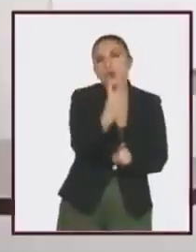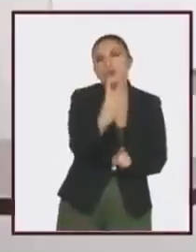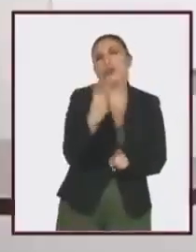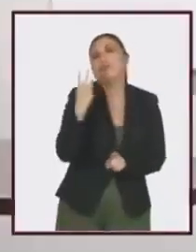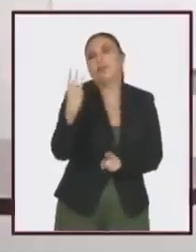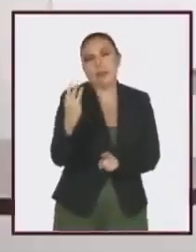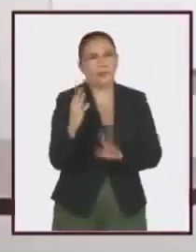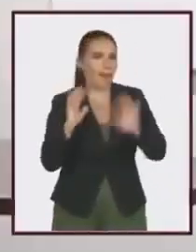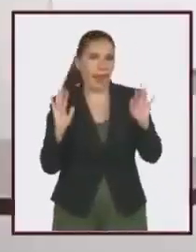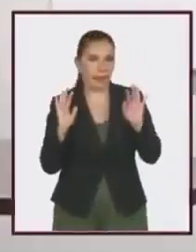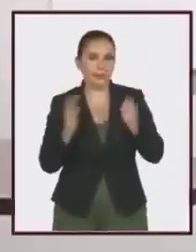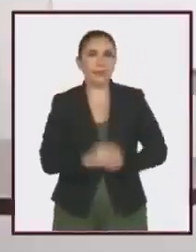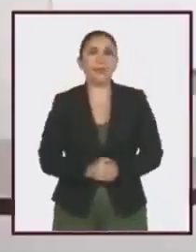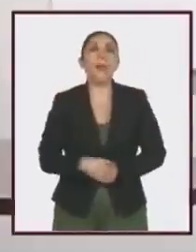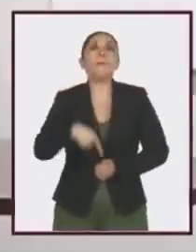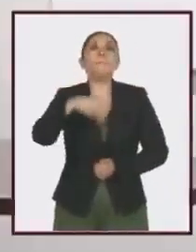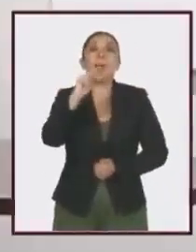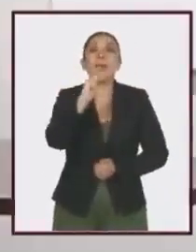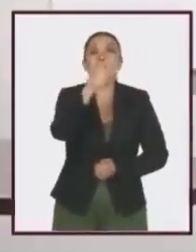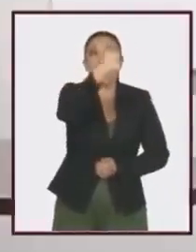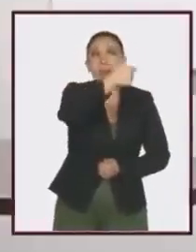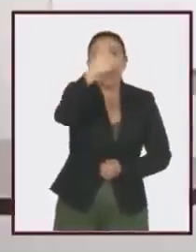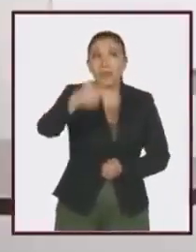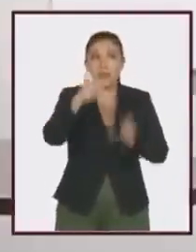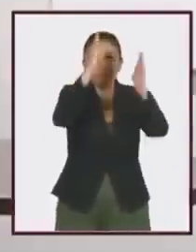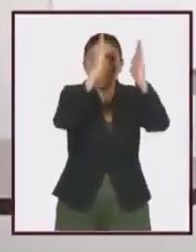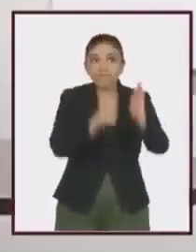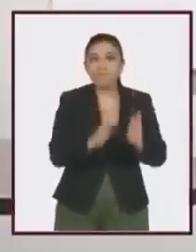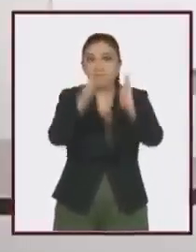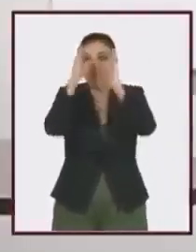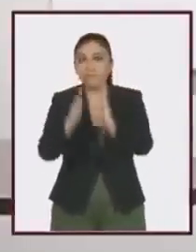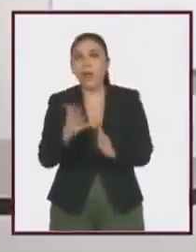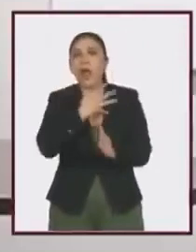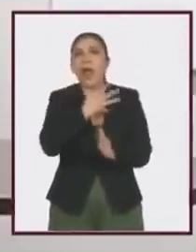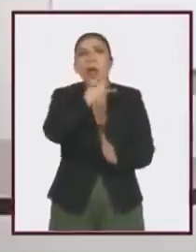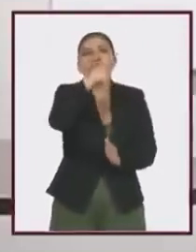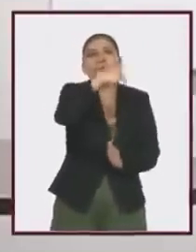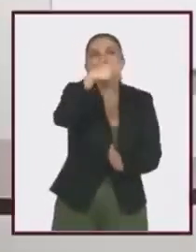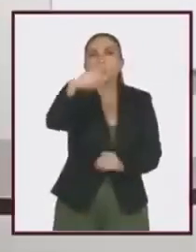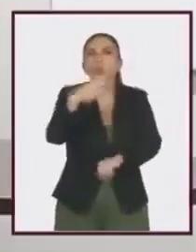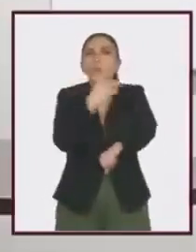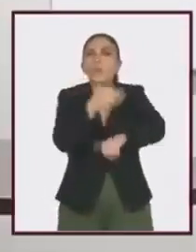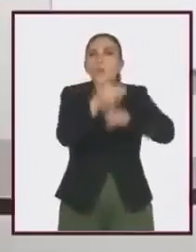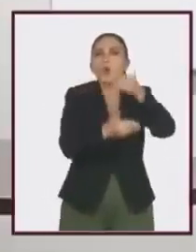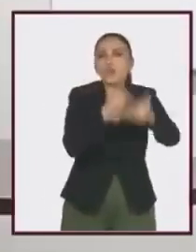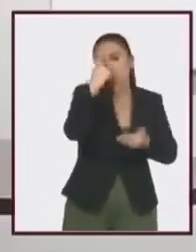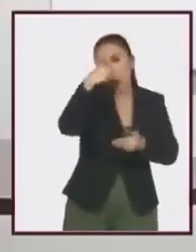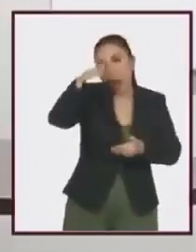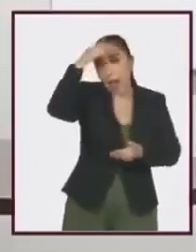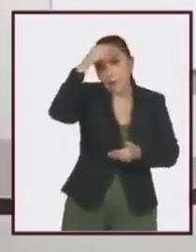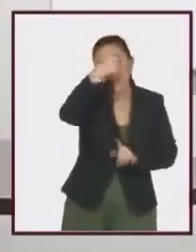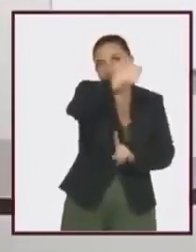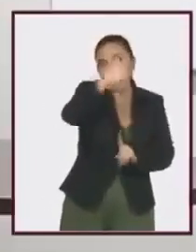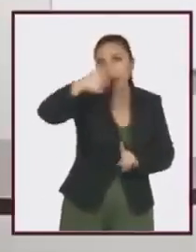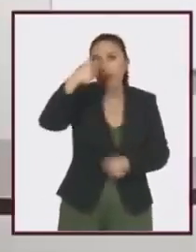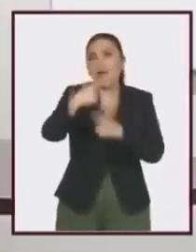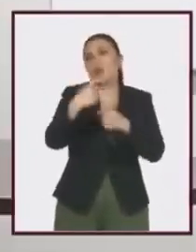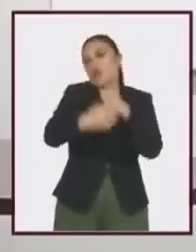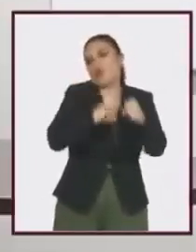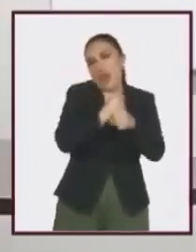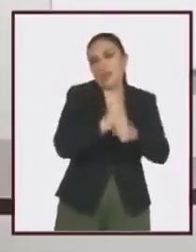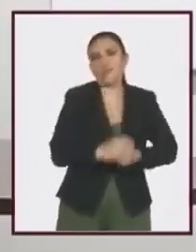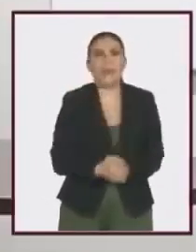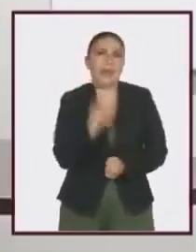cada columna a los procesos de desarrollo de aprendizaje de cada grado. Esto